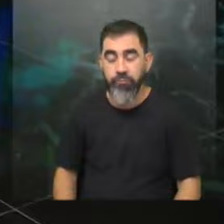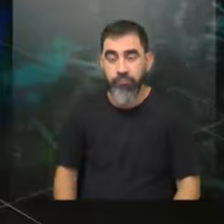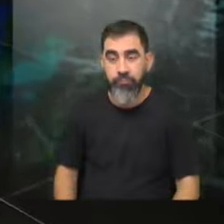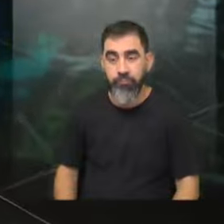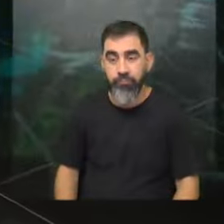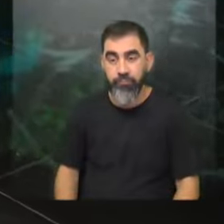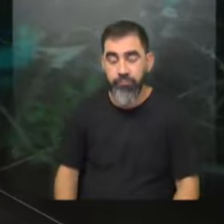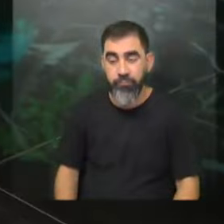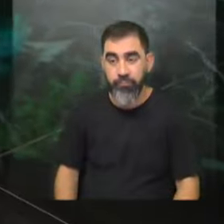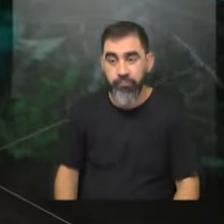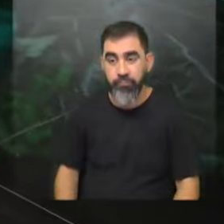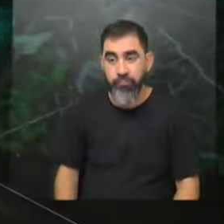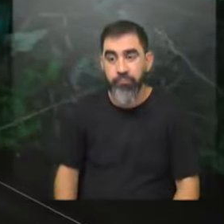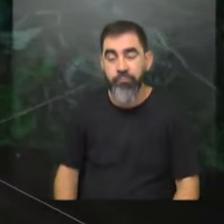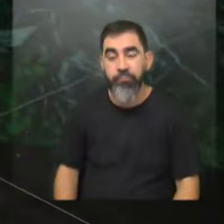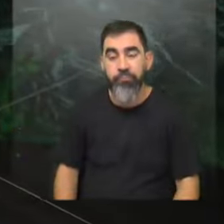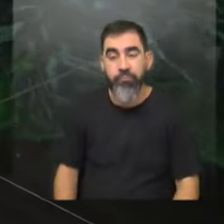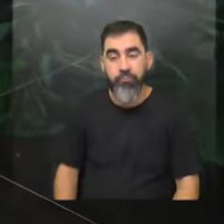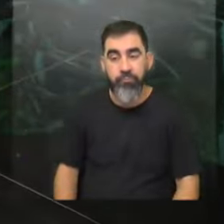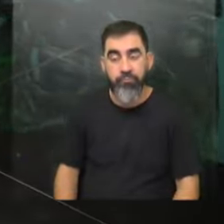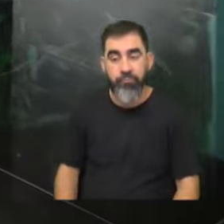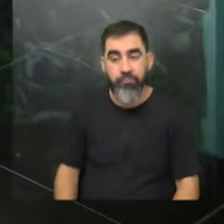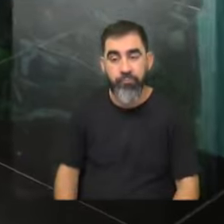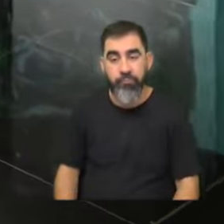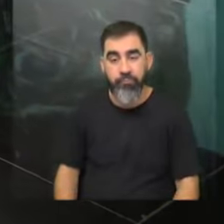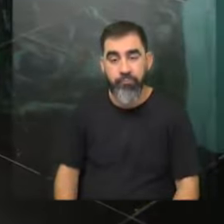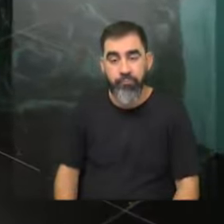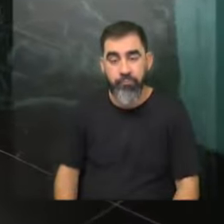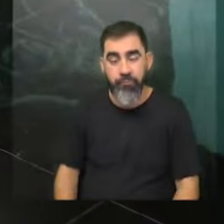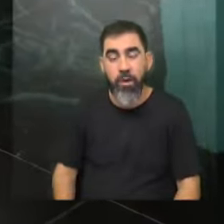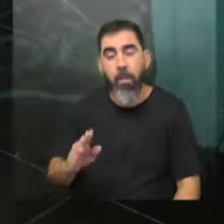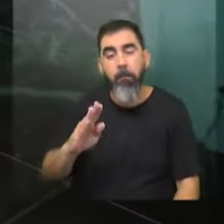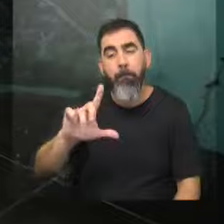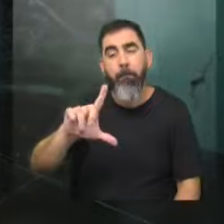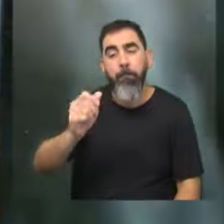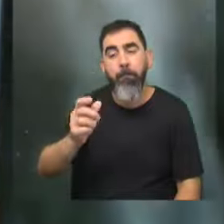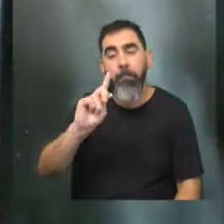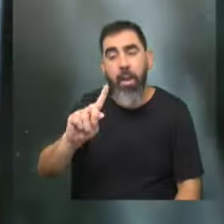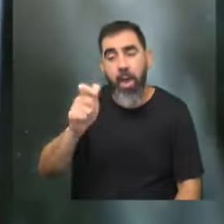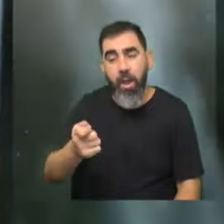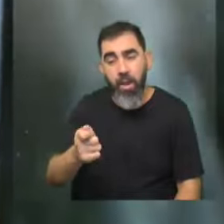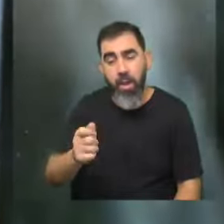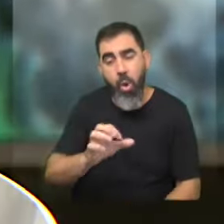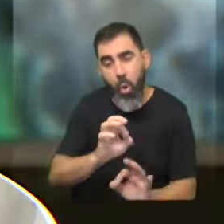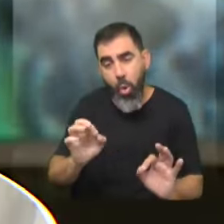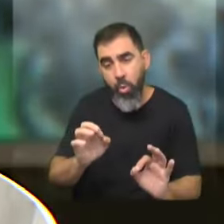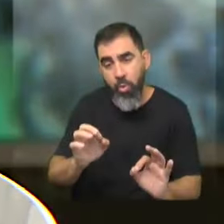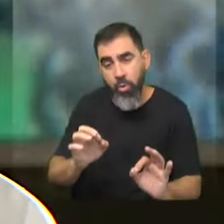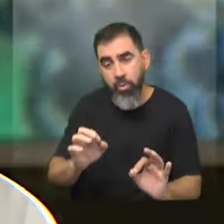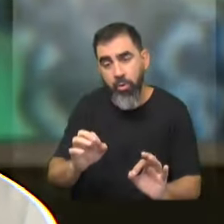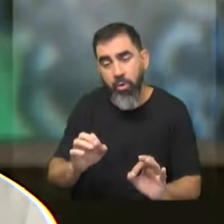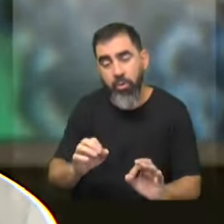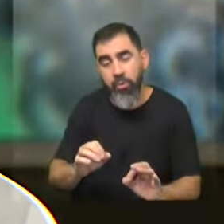un rato o anterior había plantado, ¿no? Había puesto en tierra. ¿Se lo considera plaga o la población es más o menos lo esperable? No, no, no se